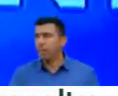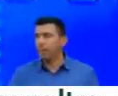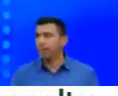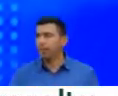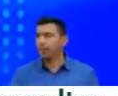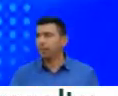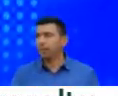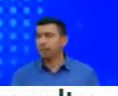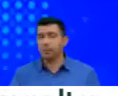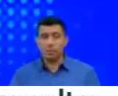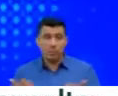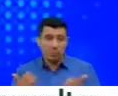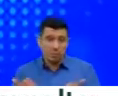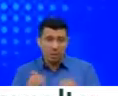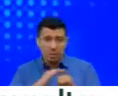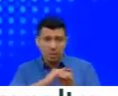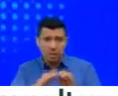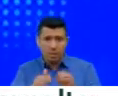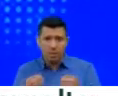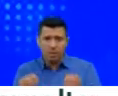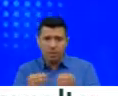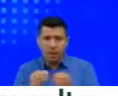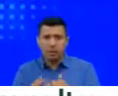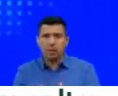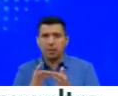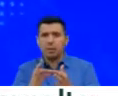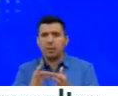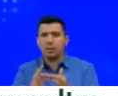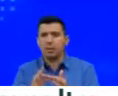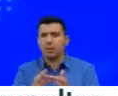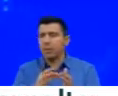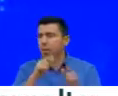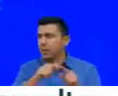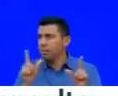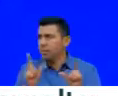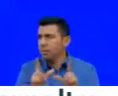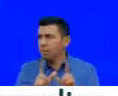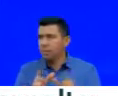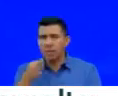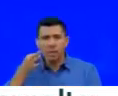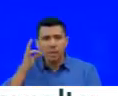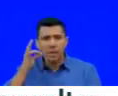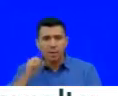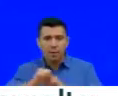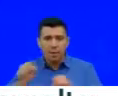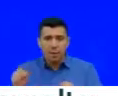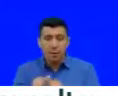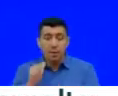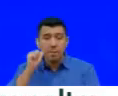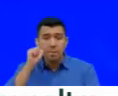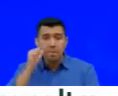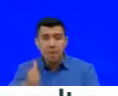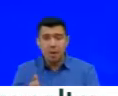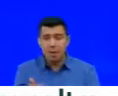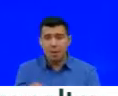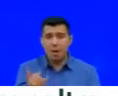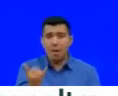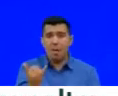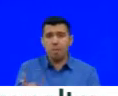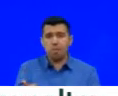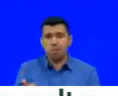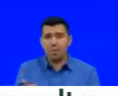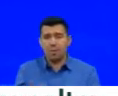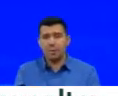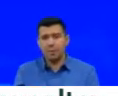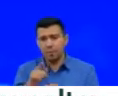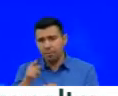Y la siguiente invitación es aún más especial, pues la hace el programa El Café de la Mañana, pues mañana estarán presentes en lo que será la proyección